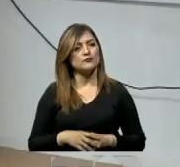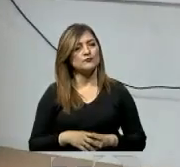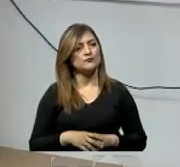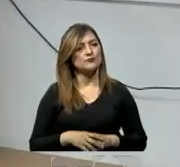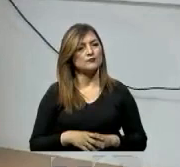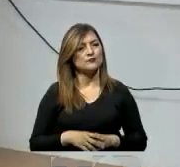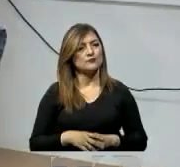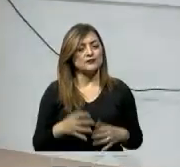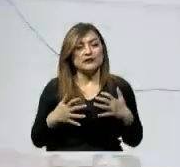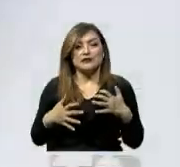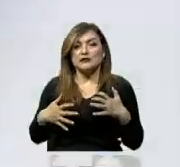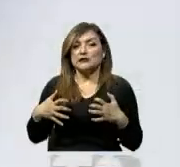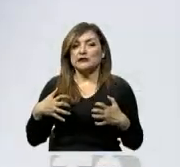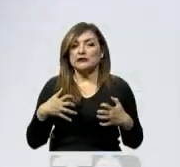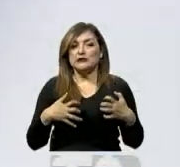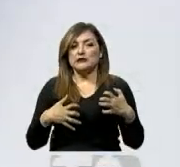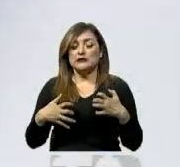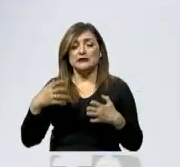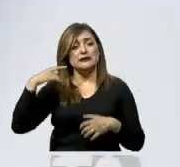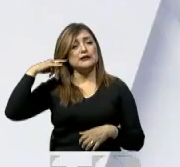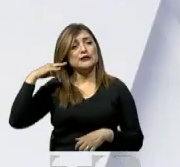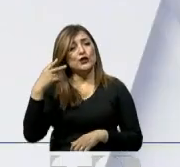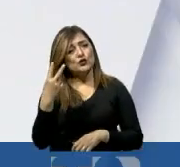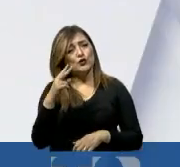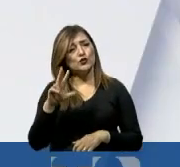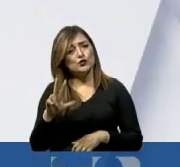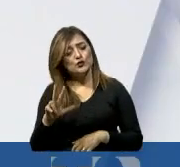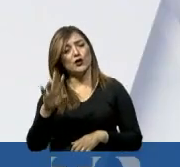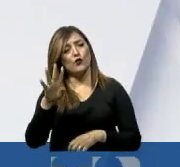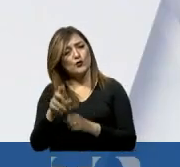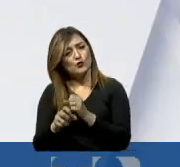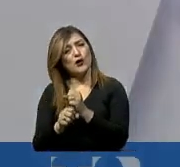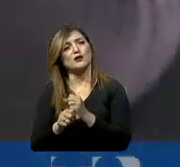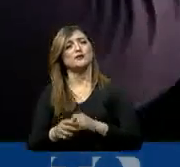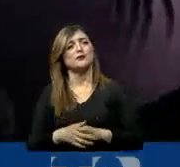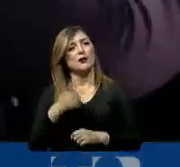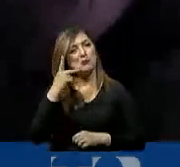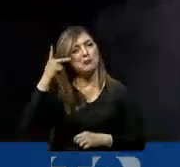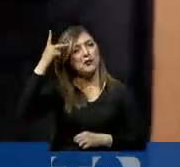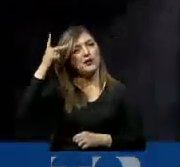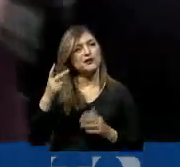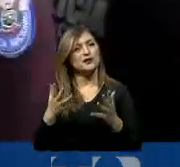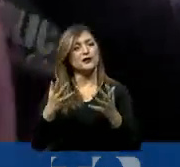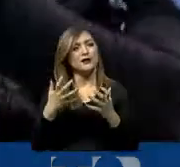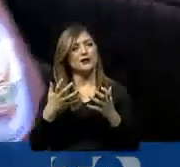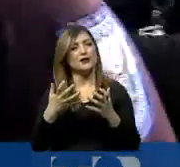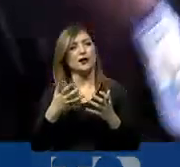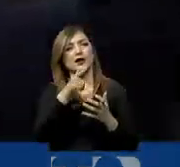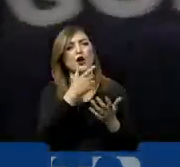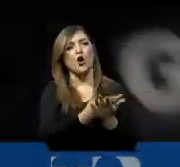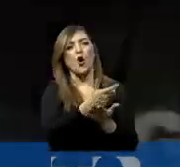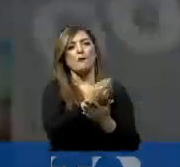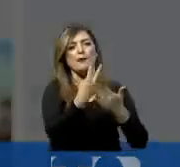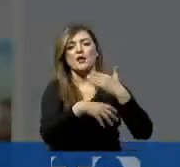El caso ha generado indignación. Se trata de dos niñas, una de 3 y otra de 4 años. Sus padres pretendían venderlas a través de